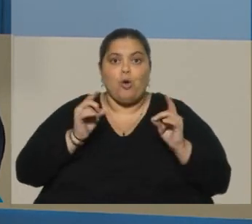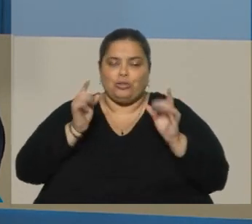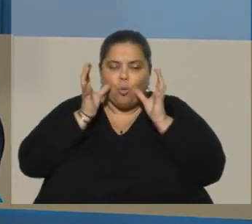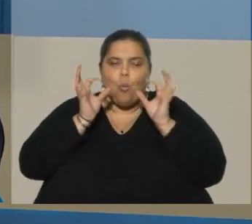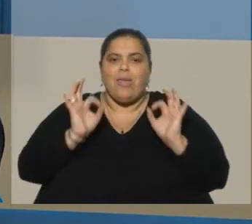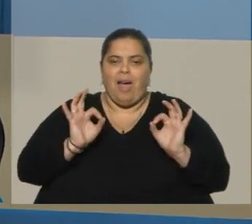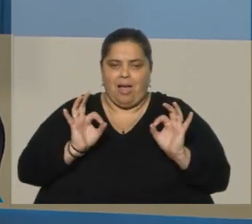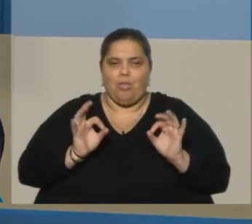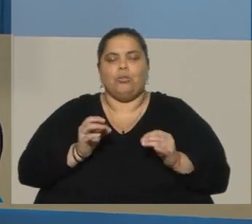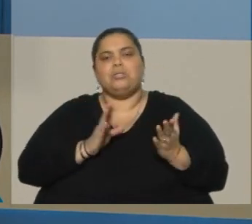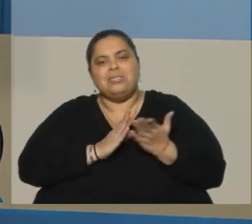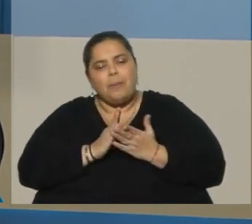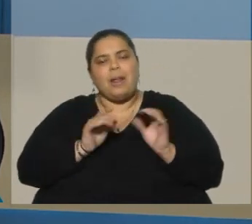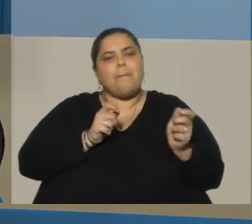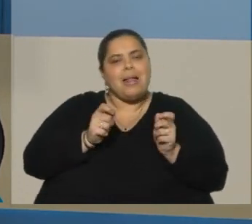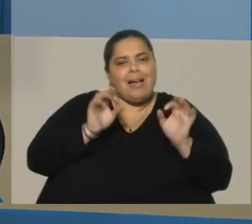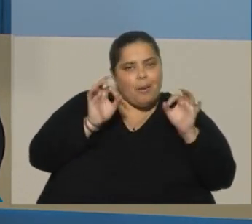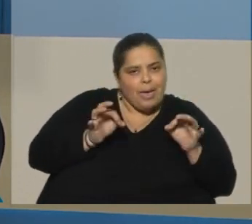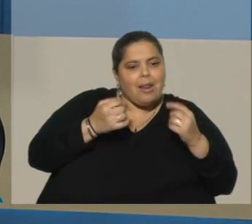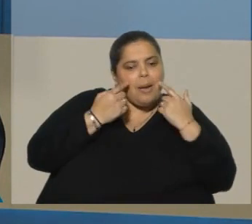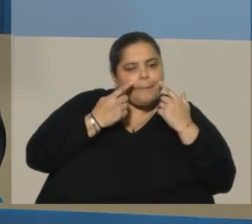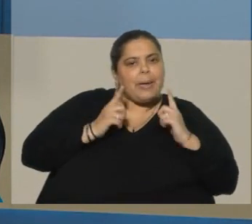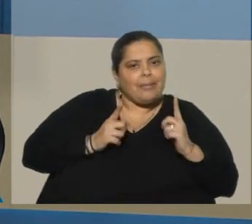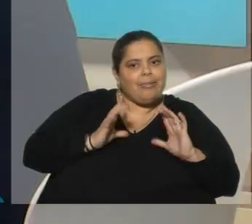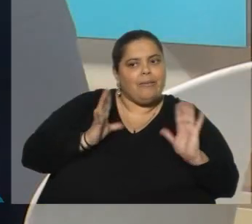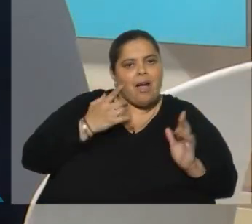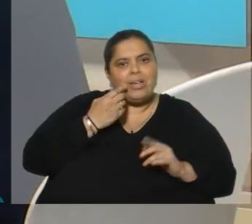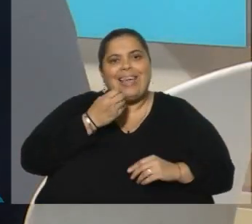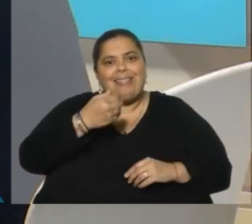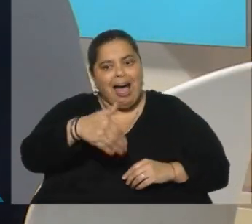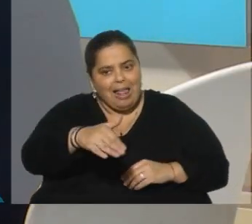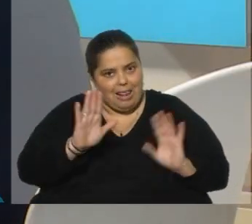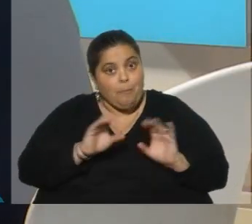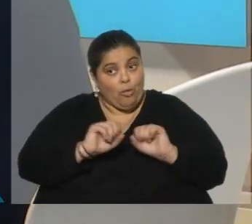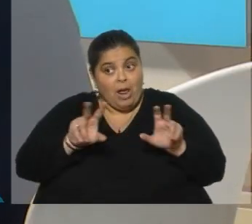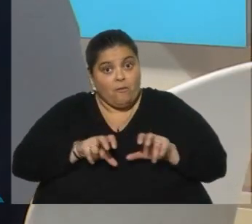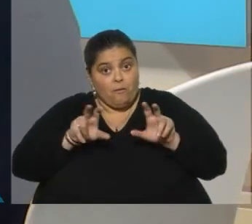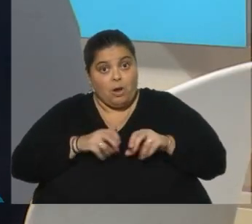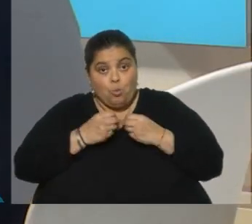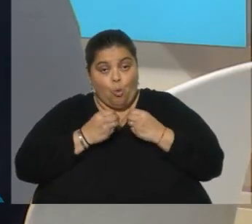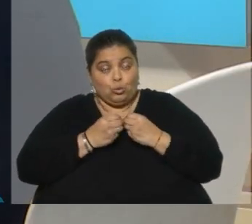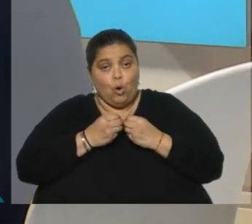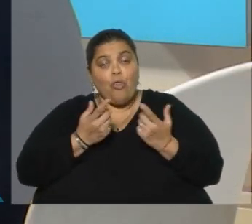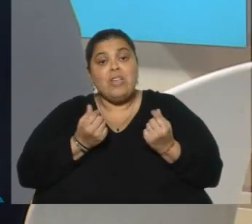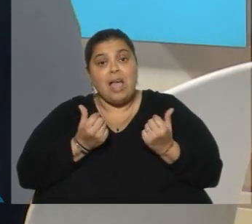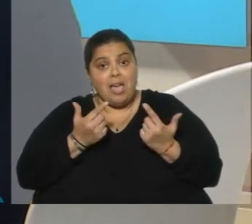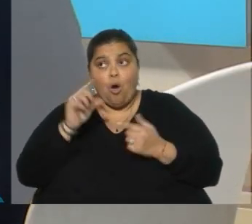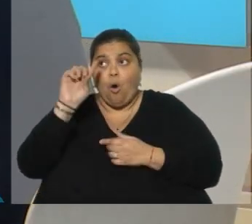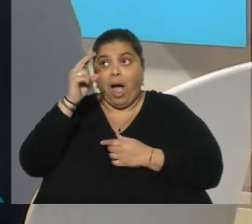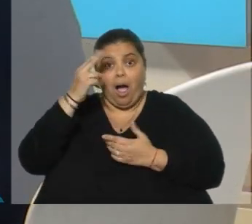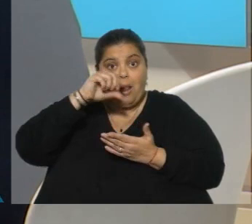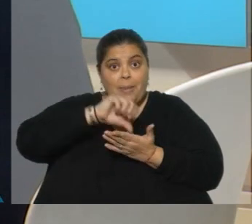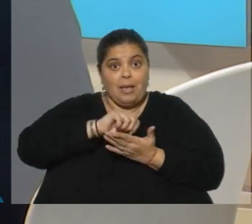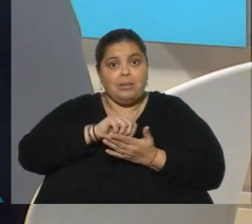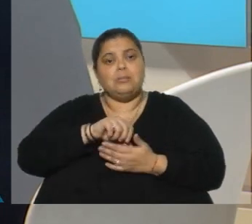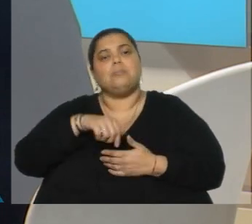el manejo de las expectativas y con la gobernanza de esas ganancias. Sí, claro. Podría entrar mucho dinero al país, por un lado, y después